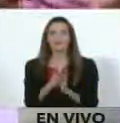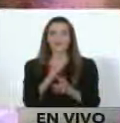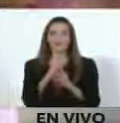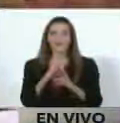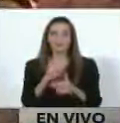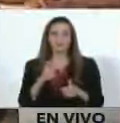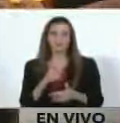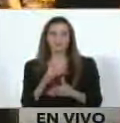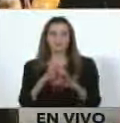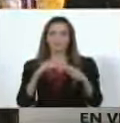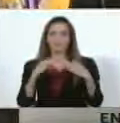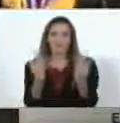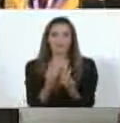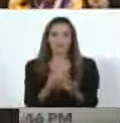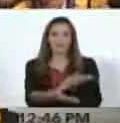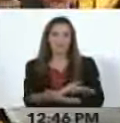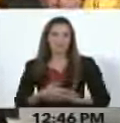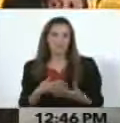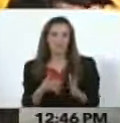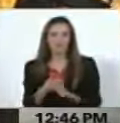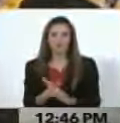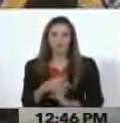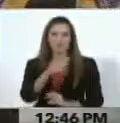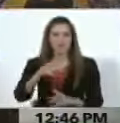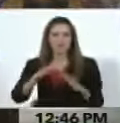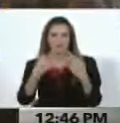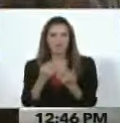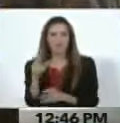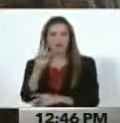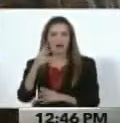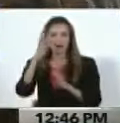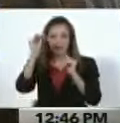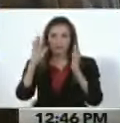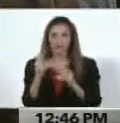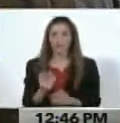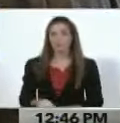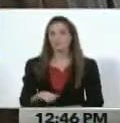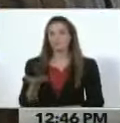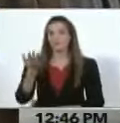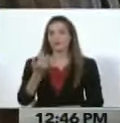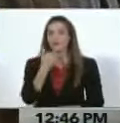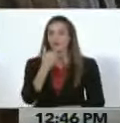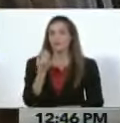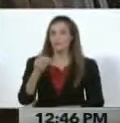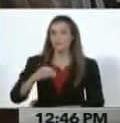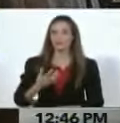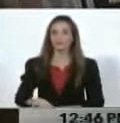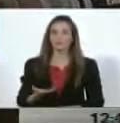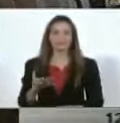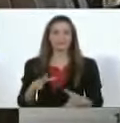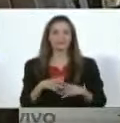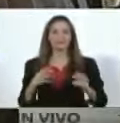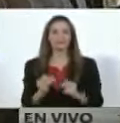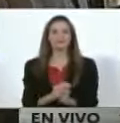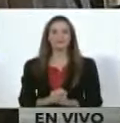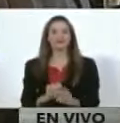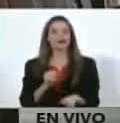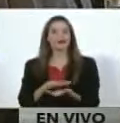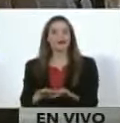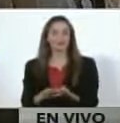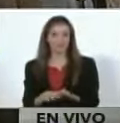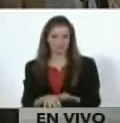miles de familias venezolanas con una atención de primera, y lo más destacado de todo, gratuita,